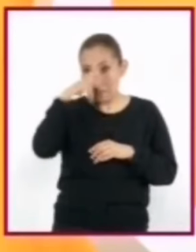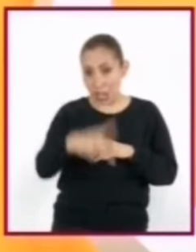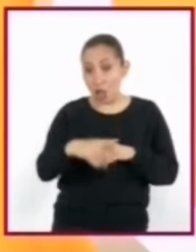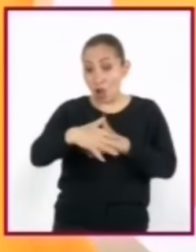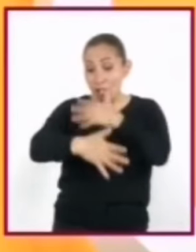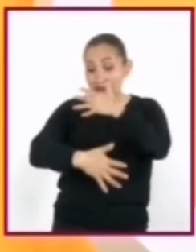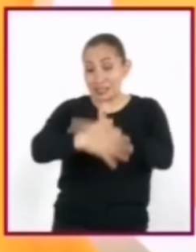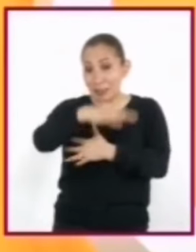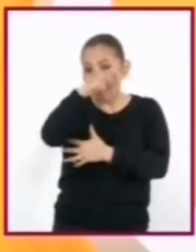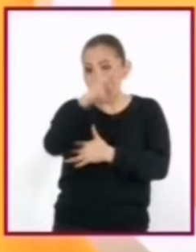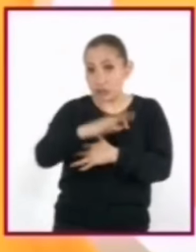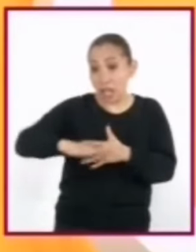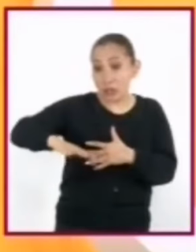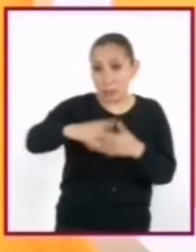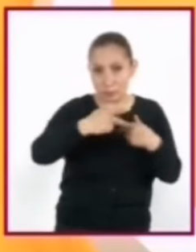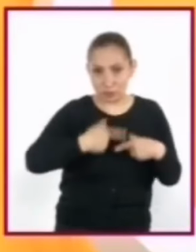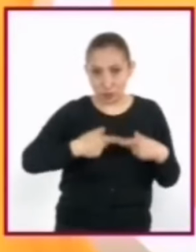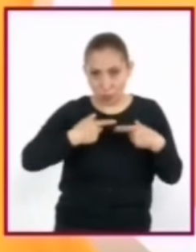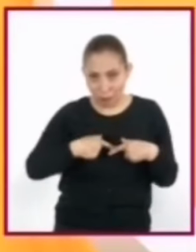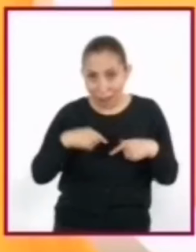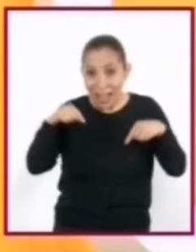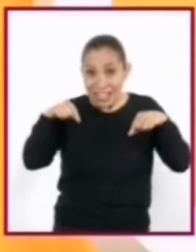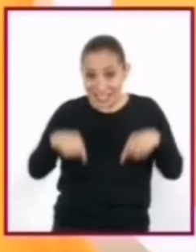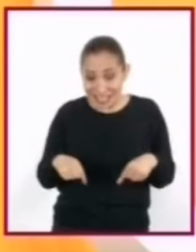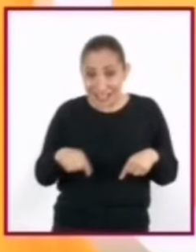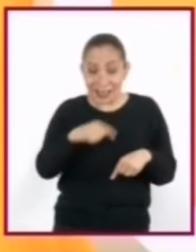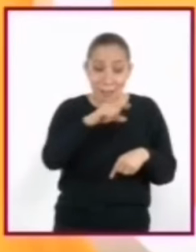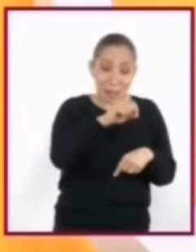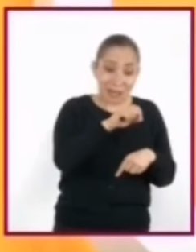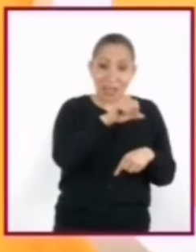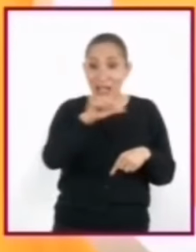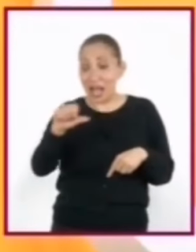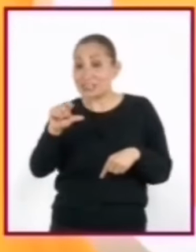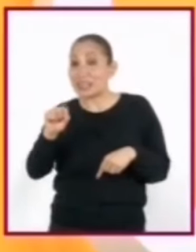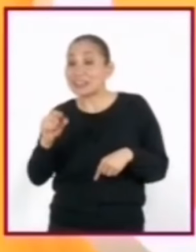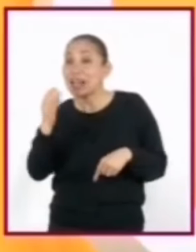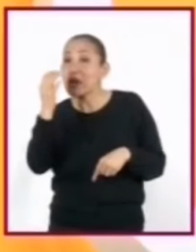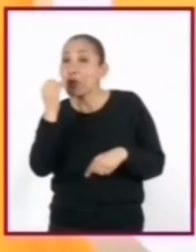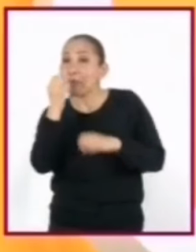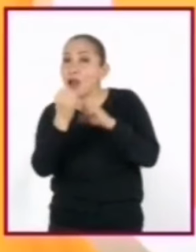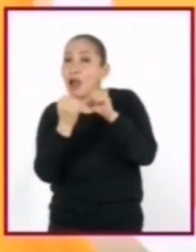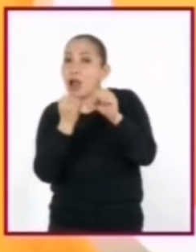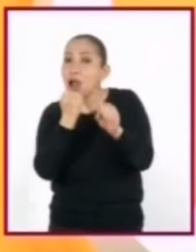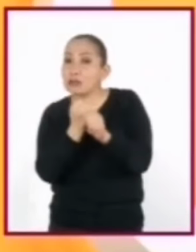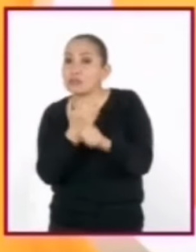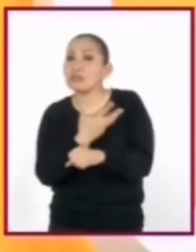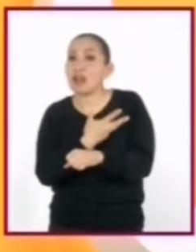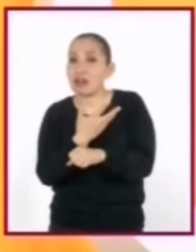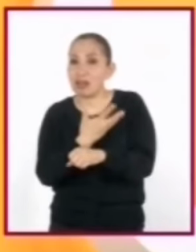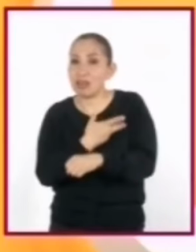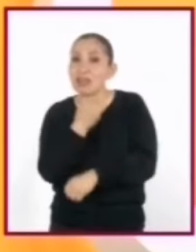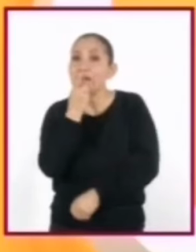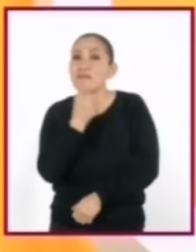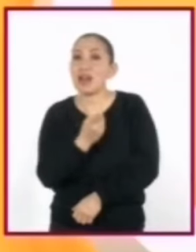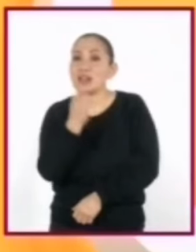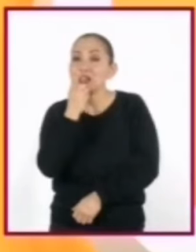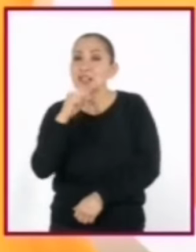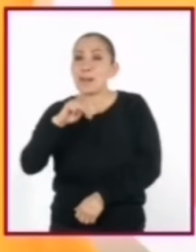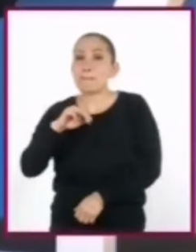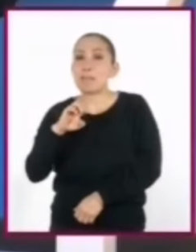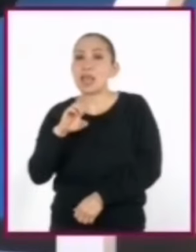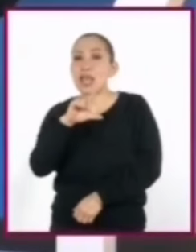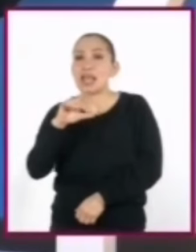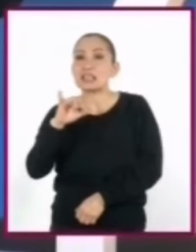el 15% de la población de entre 20 y 79 años padece diabetes